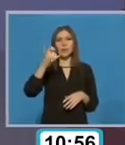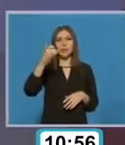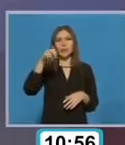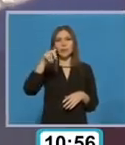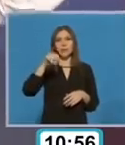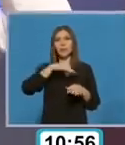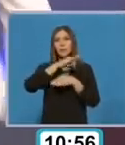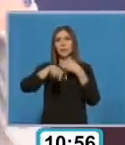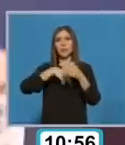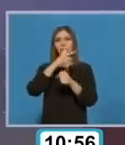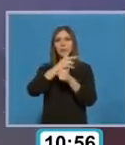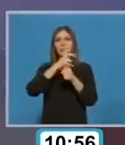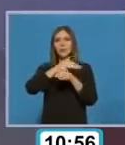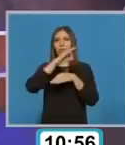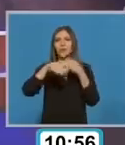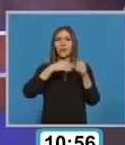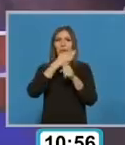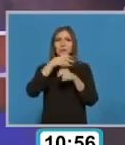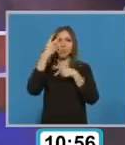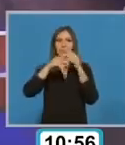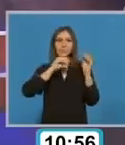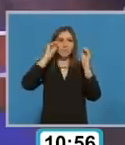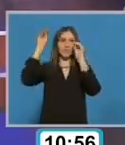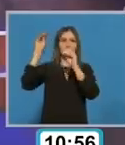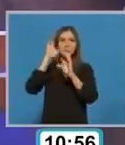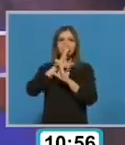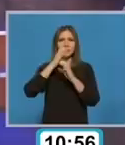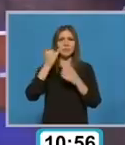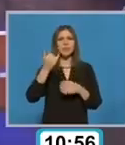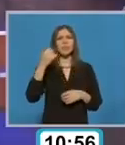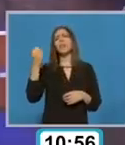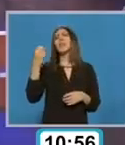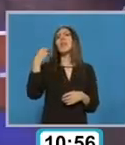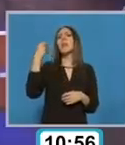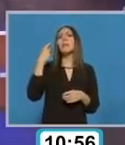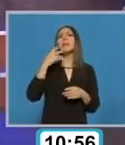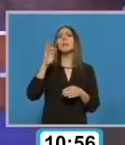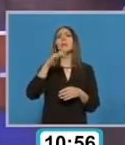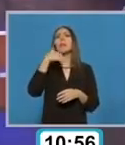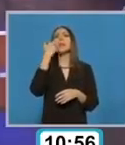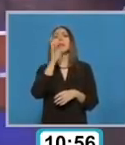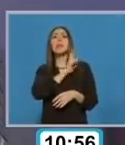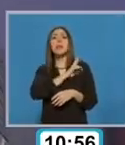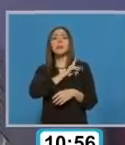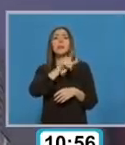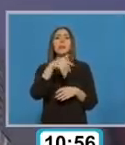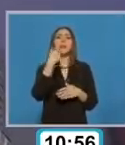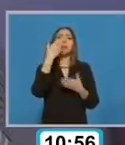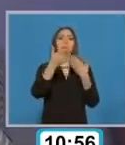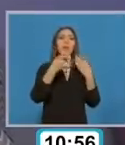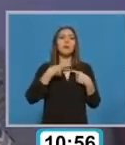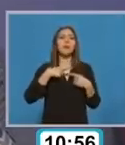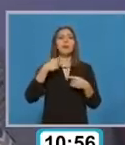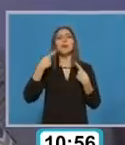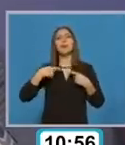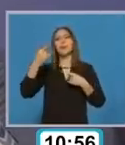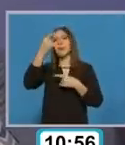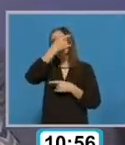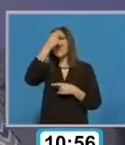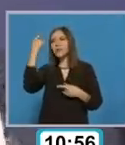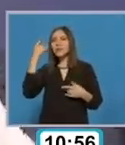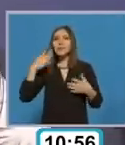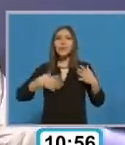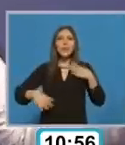invitados, ahorita saliendo nos vamos para allá. Ok. Y en eventos privados, también con temática, porque la gente se disfraza